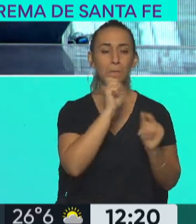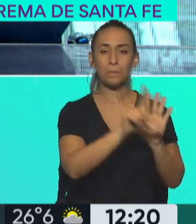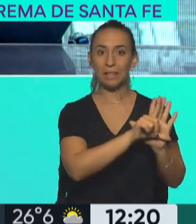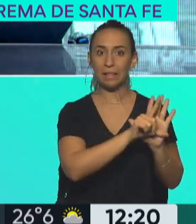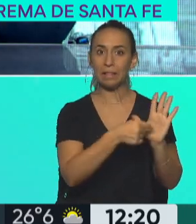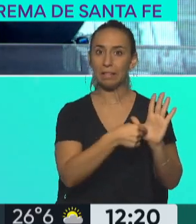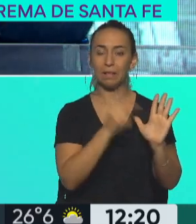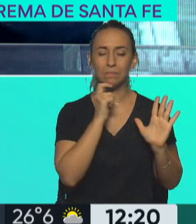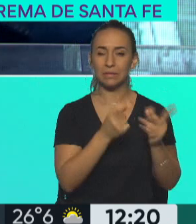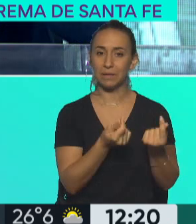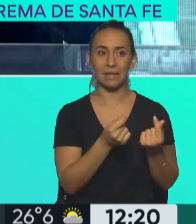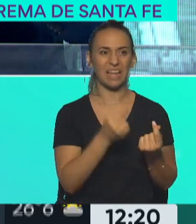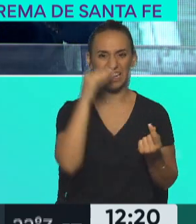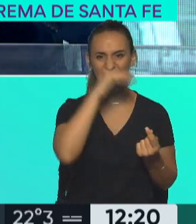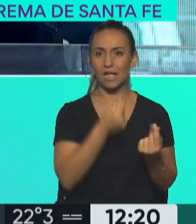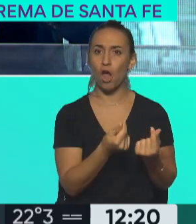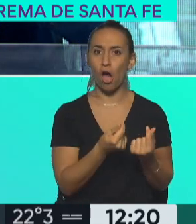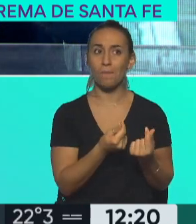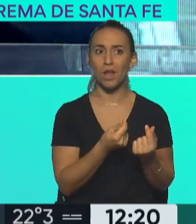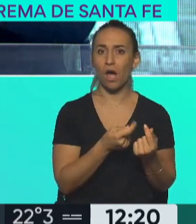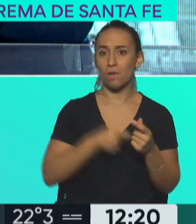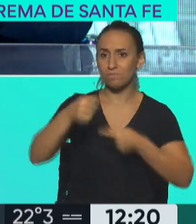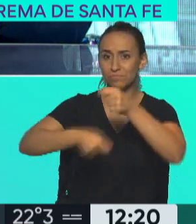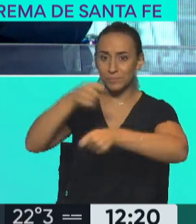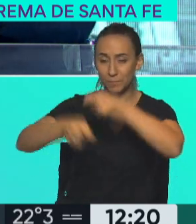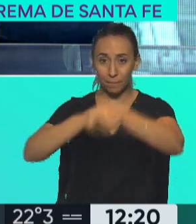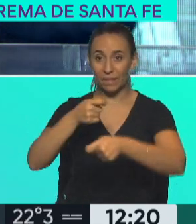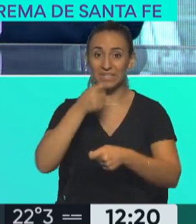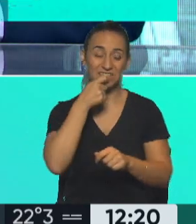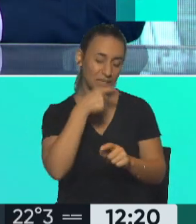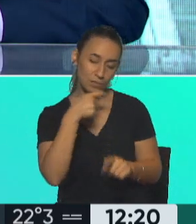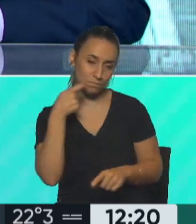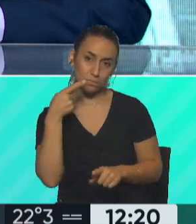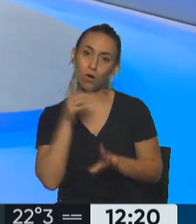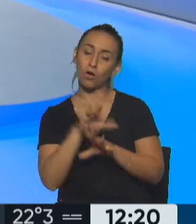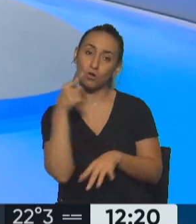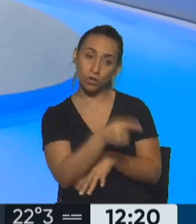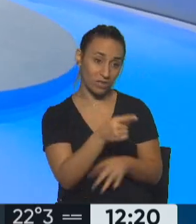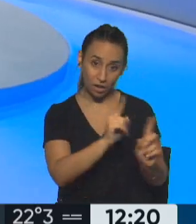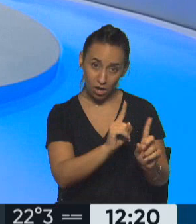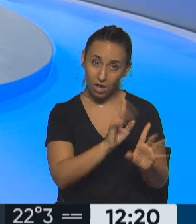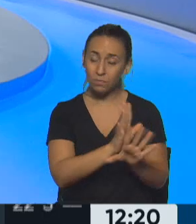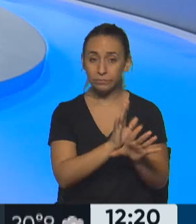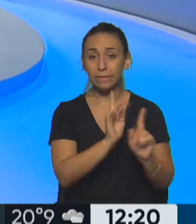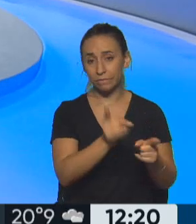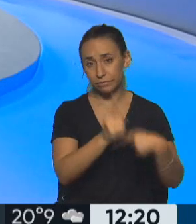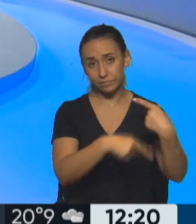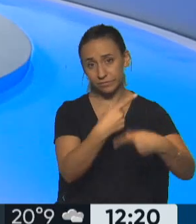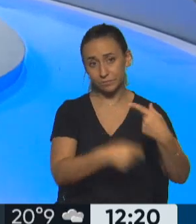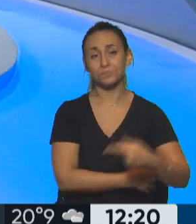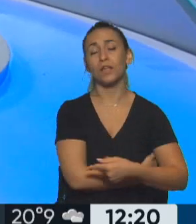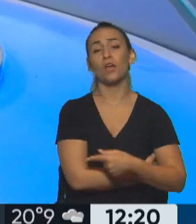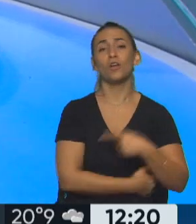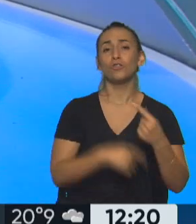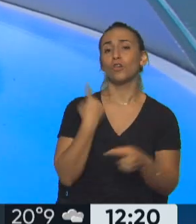es un negocio, y si yo no ataco el negocio, la violencia subsiste. Doctor, la última, Sí, breve, claro. porque bueno, sabemos que en el medio hay un